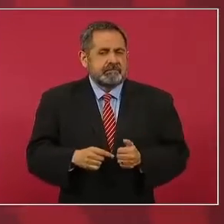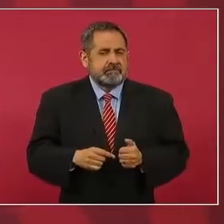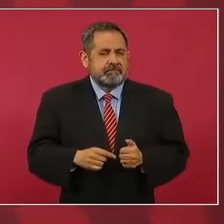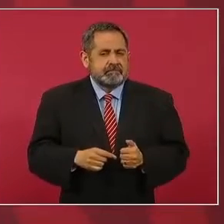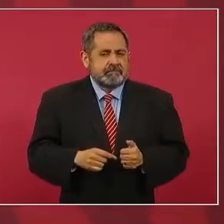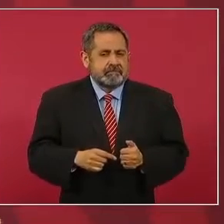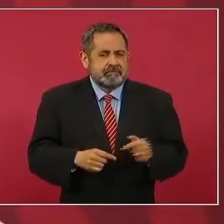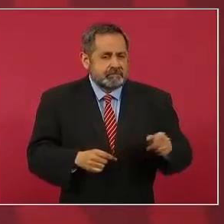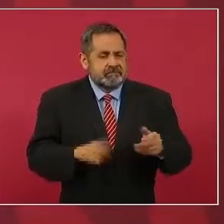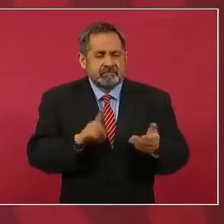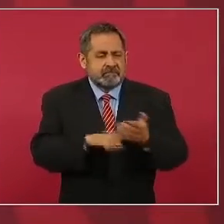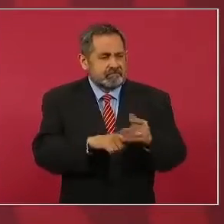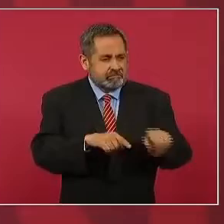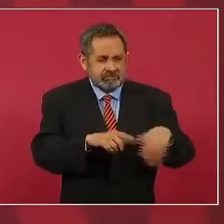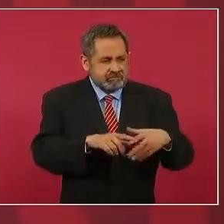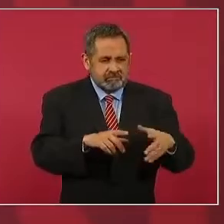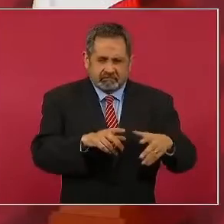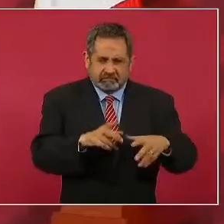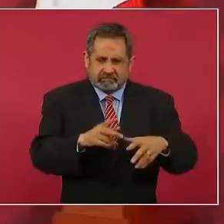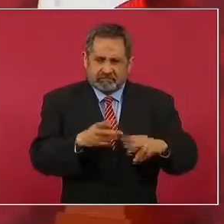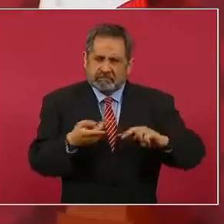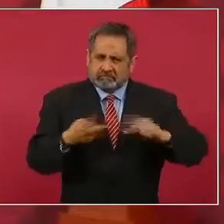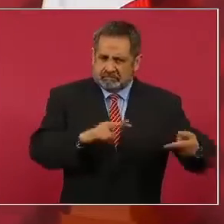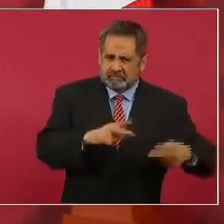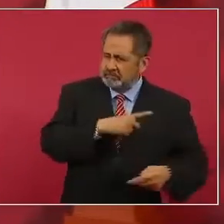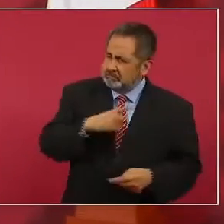de ofrecer disculpas